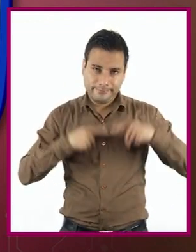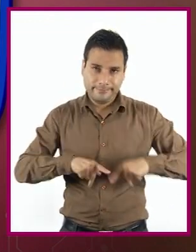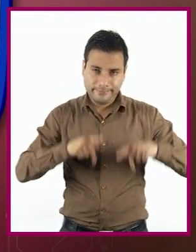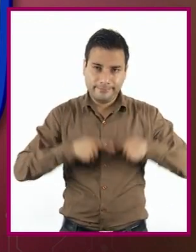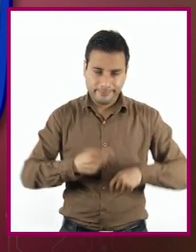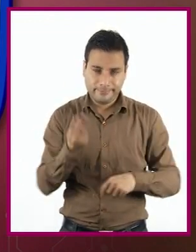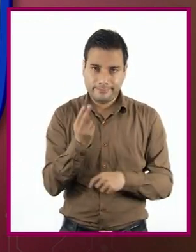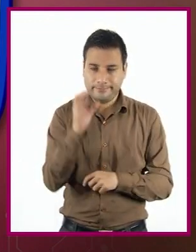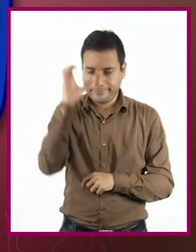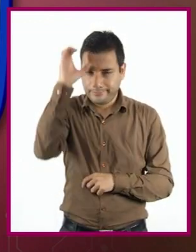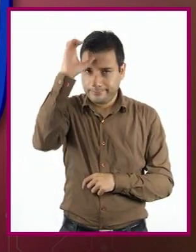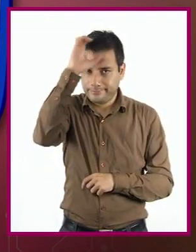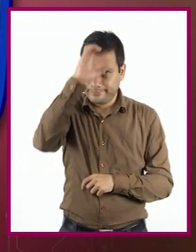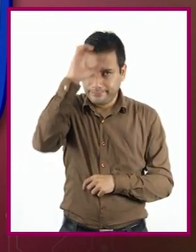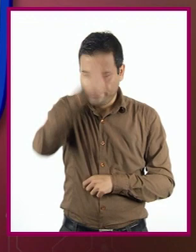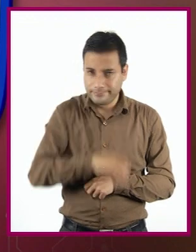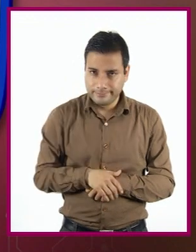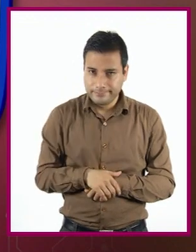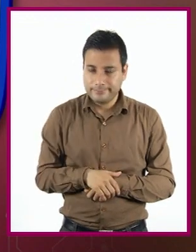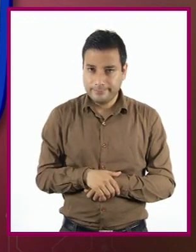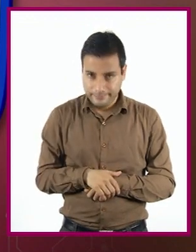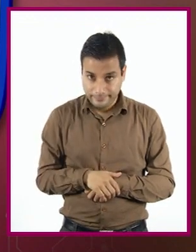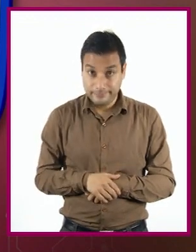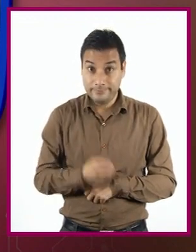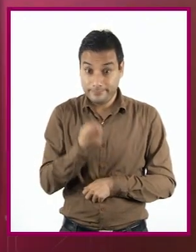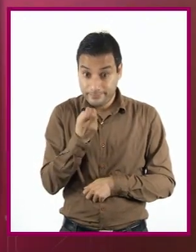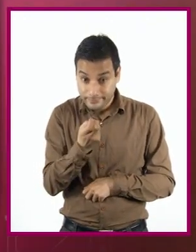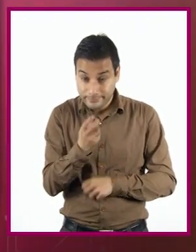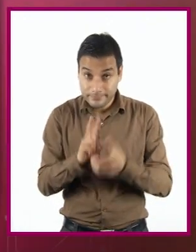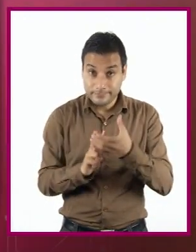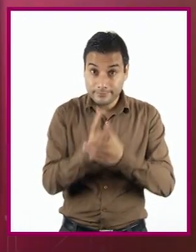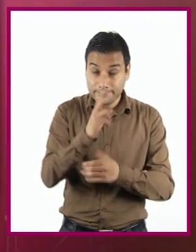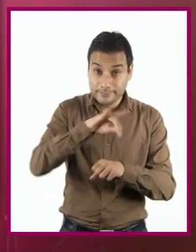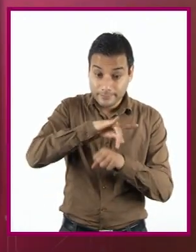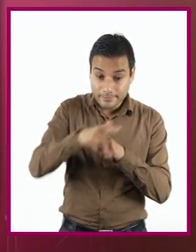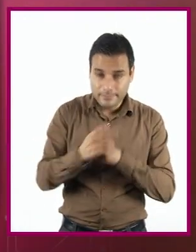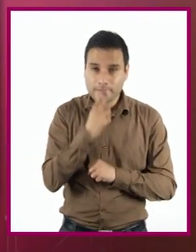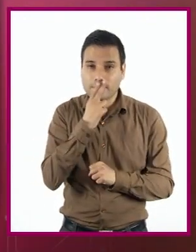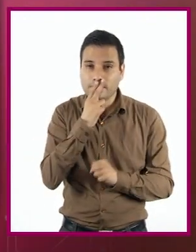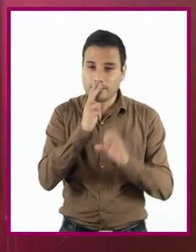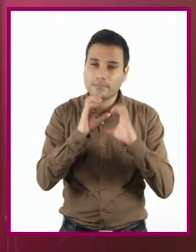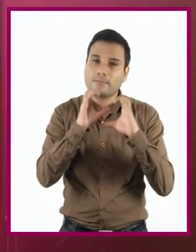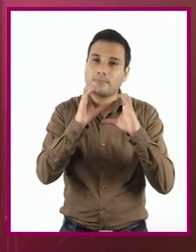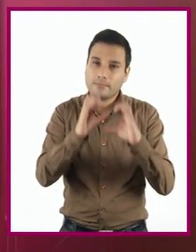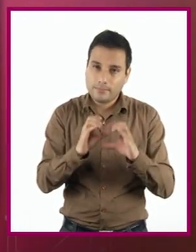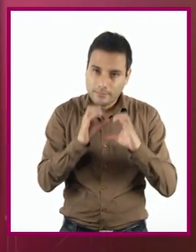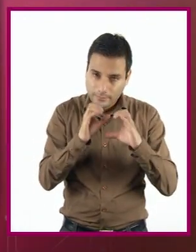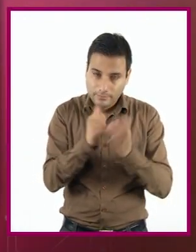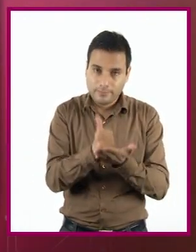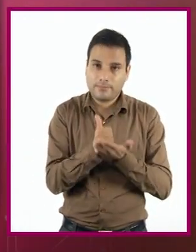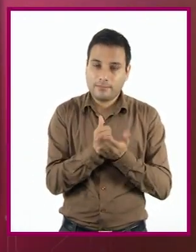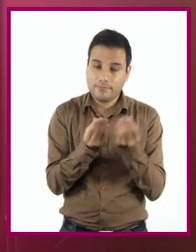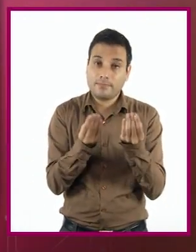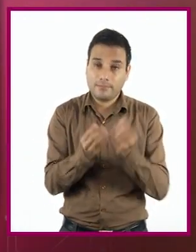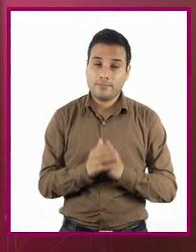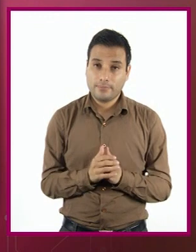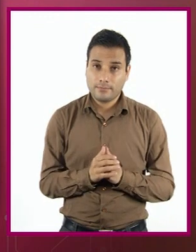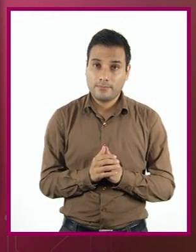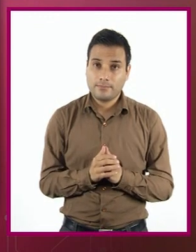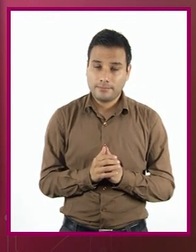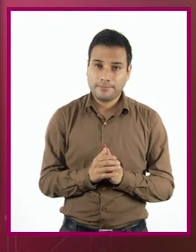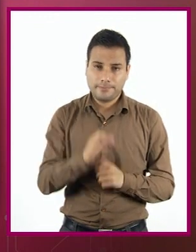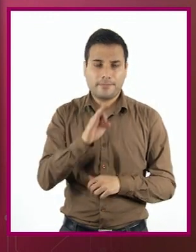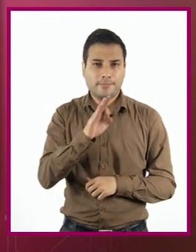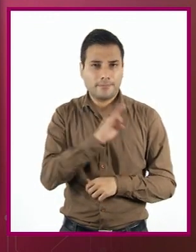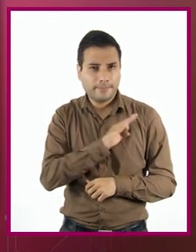conscientes tenemos la obligación de preservar estas especies que nos brindan muchos servicios, tanto estéticos